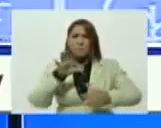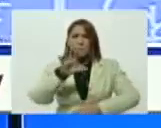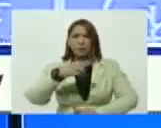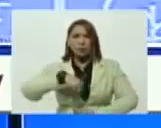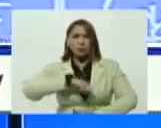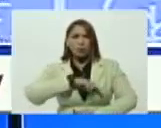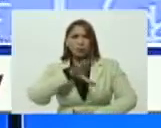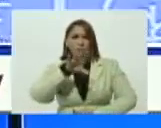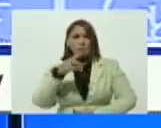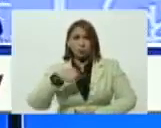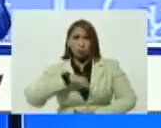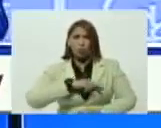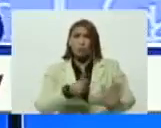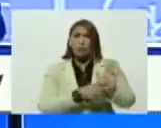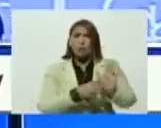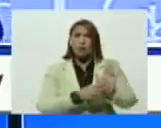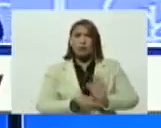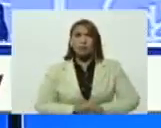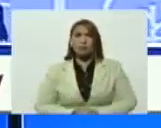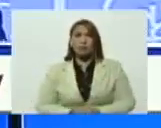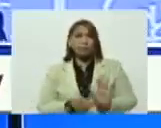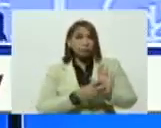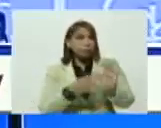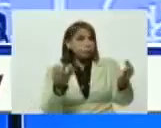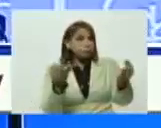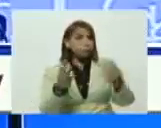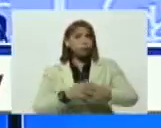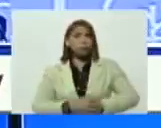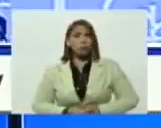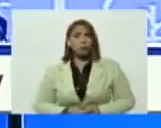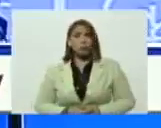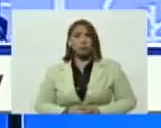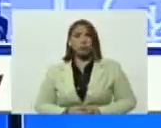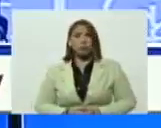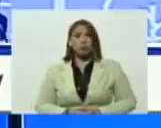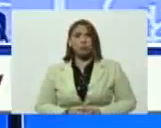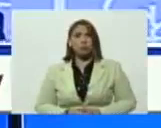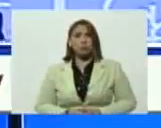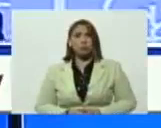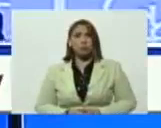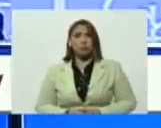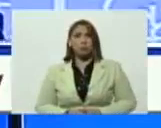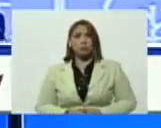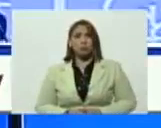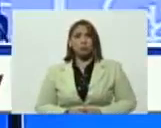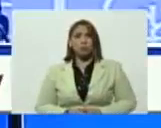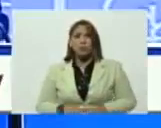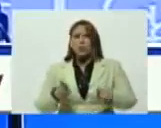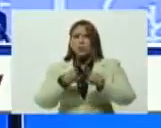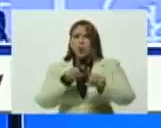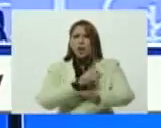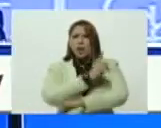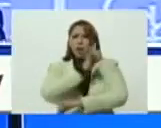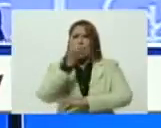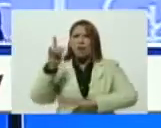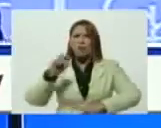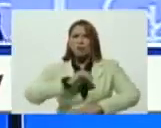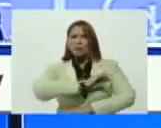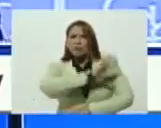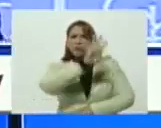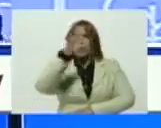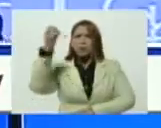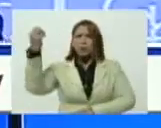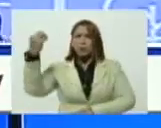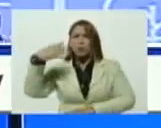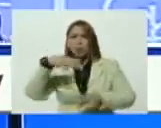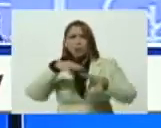país, somos de verdadita, verdadita, ¿ah? Como ese árbol, como el cielo, como el sol, como